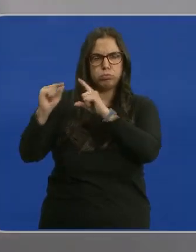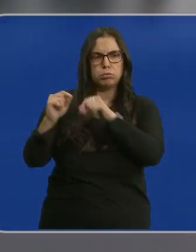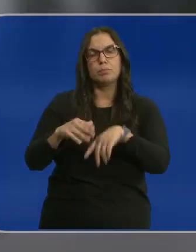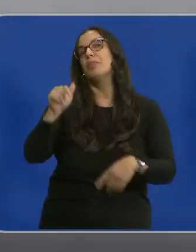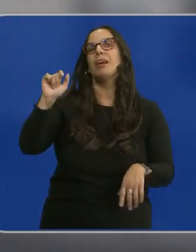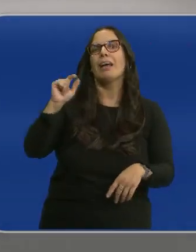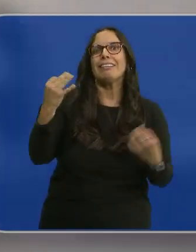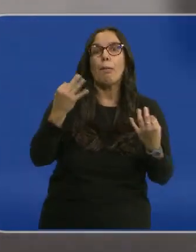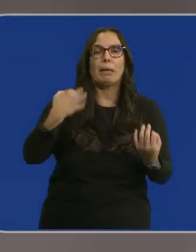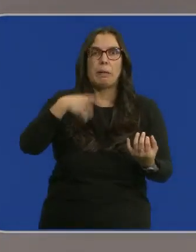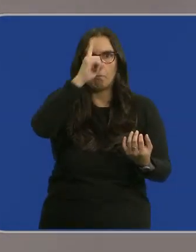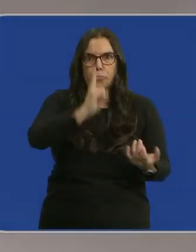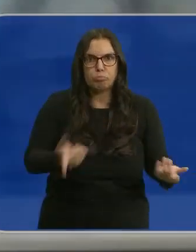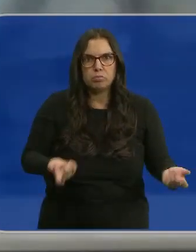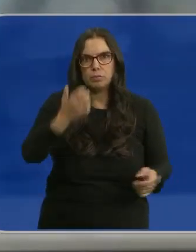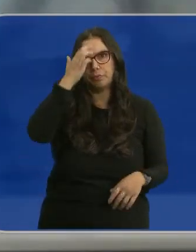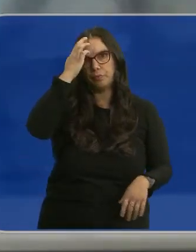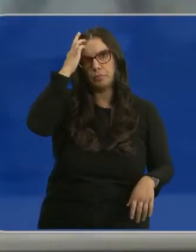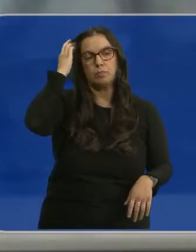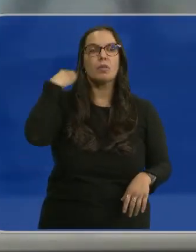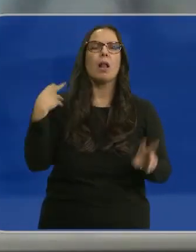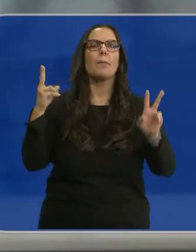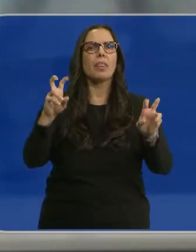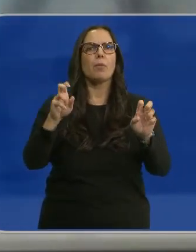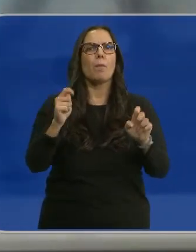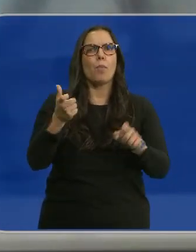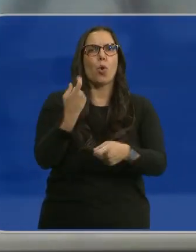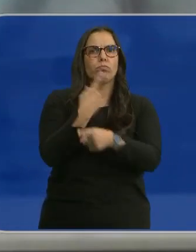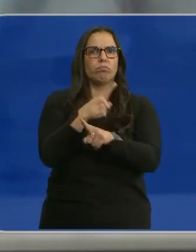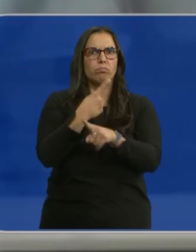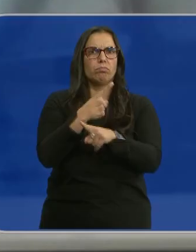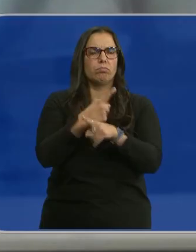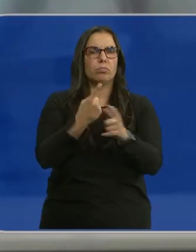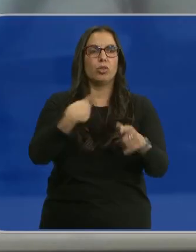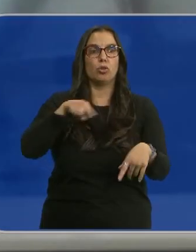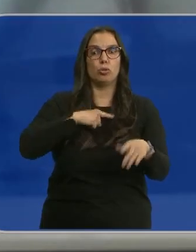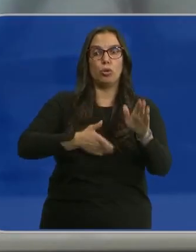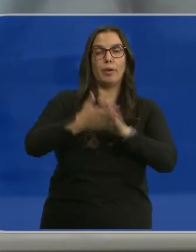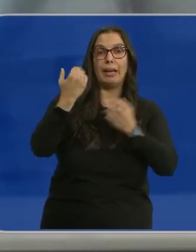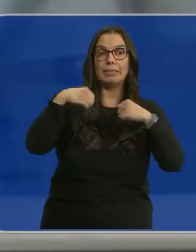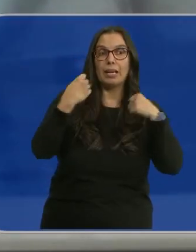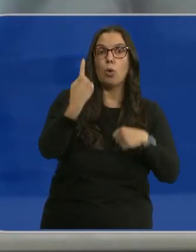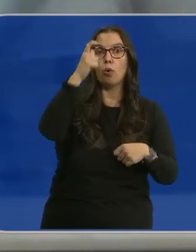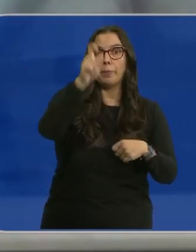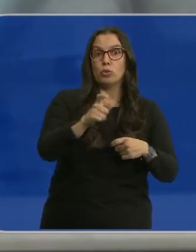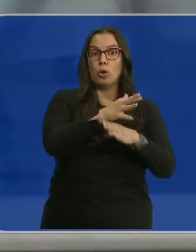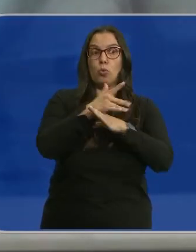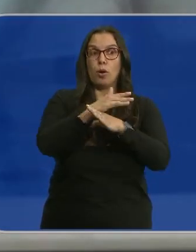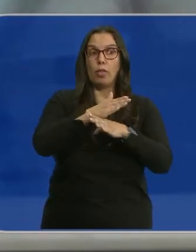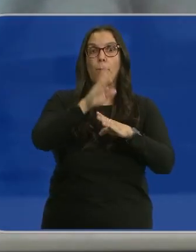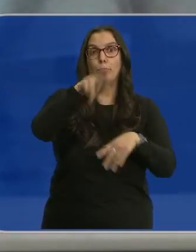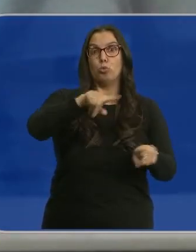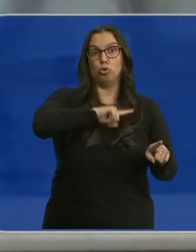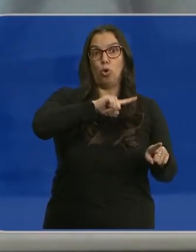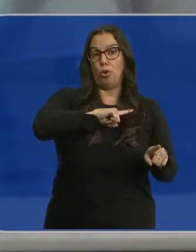nadie sabía qué había sucedido. Un cierto nerviosismo se podía ver, ¿no? Nosotros íbamos a entrenar, uno de nuestros jugadores que es